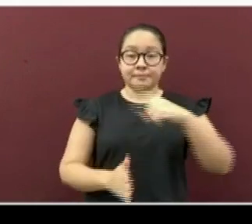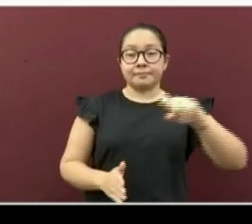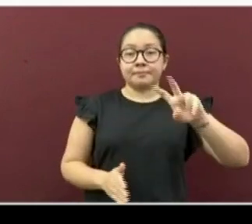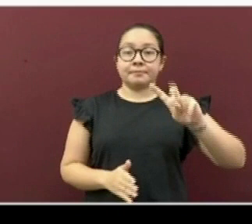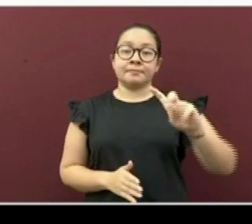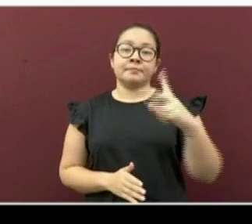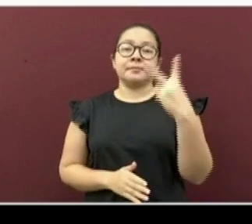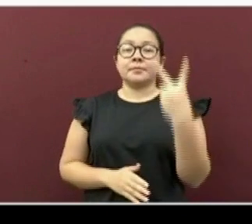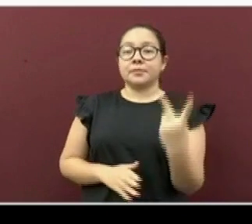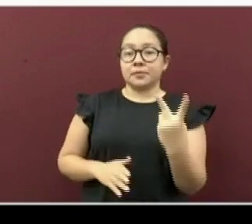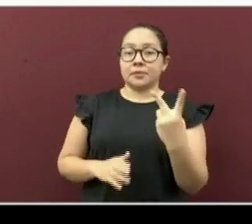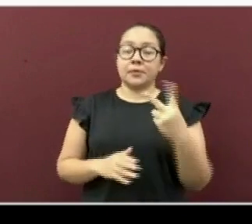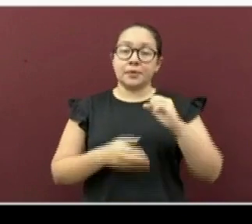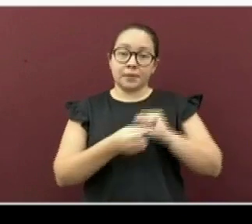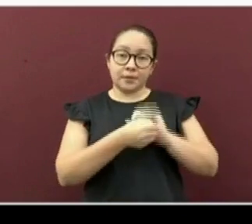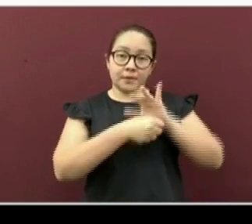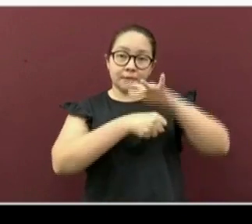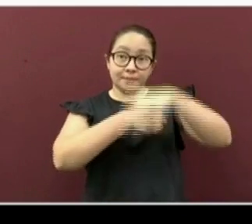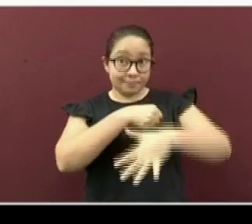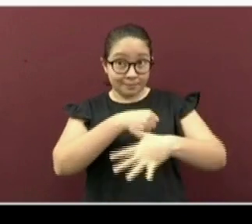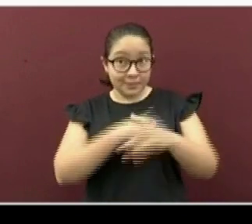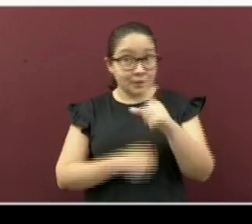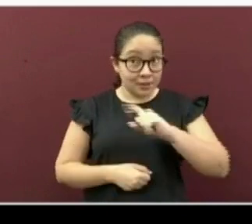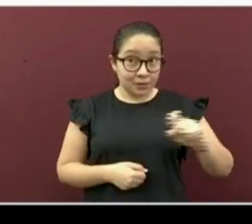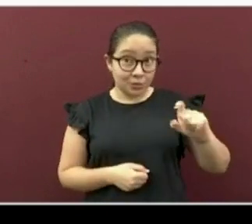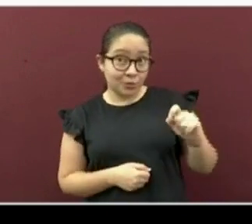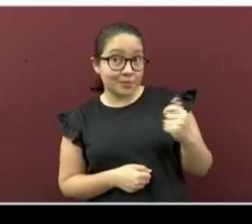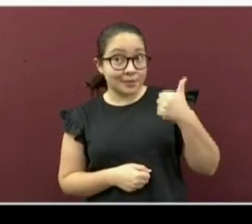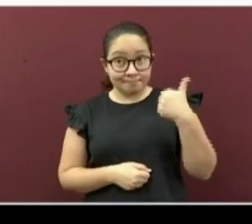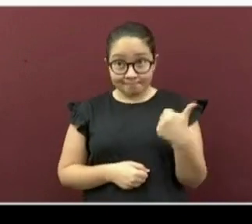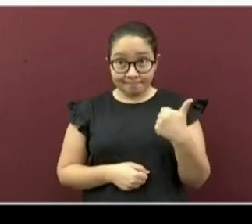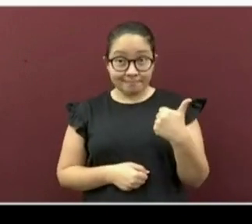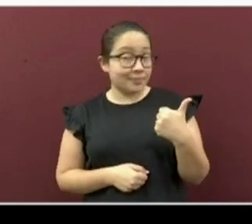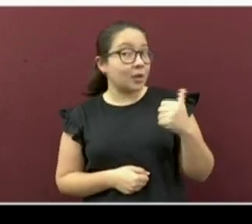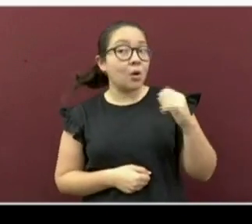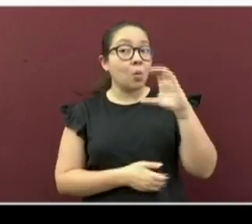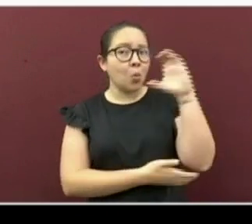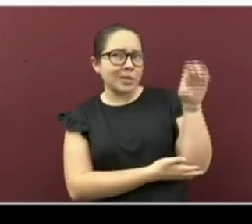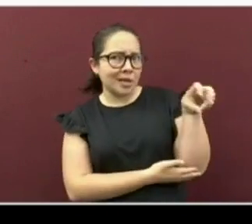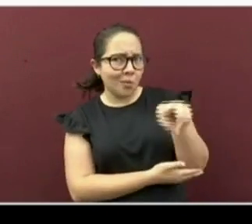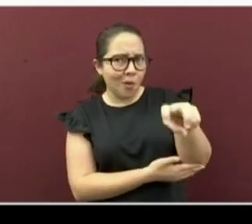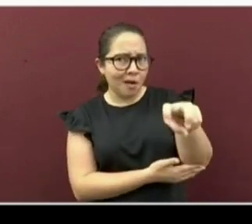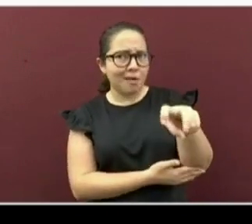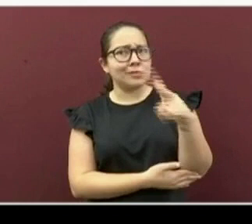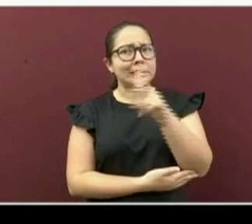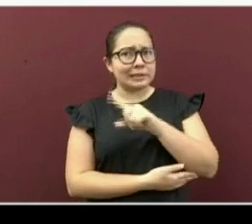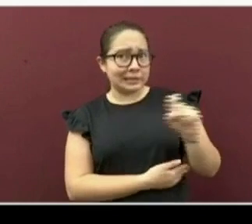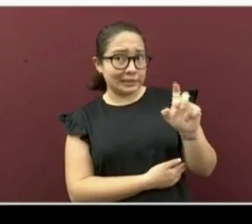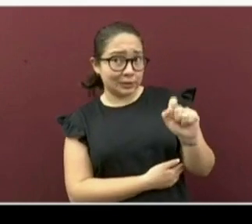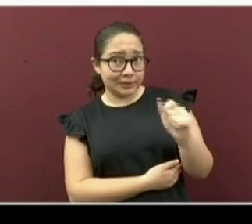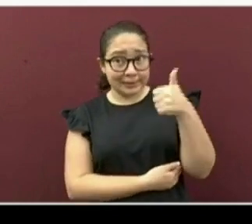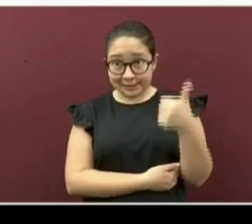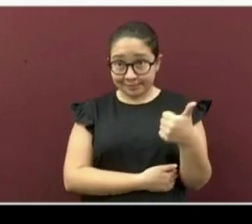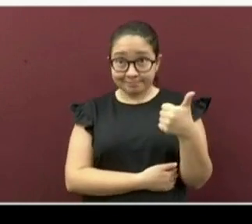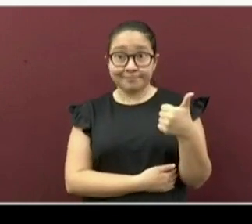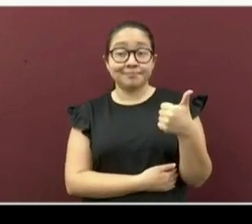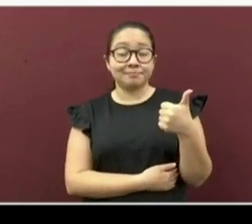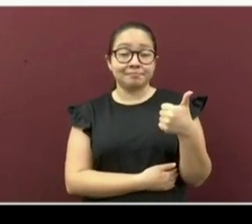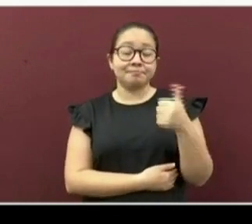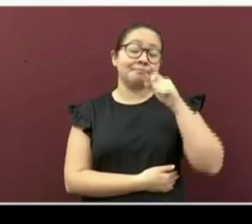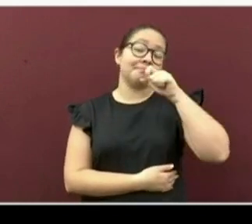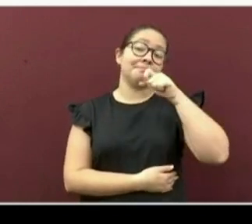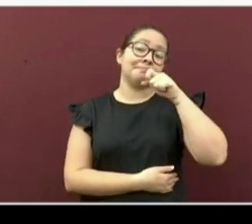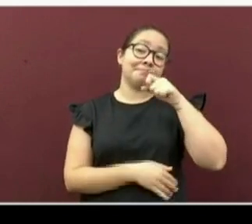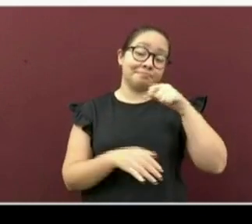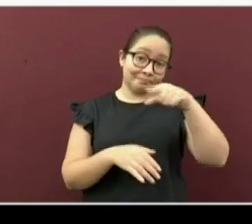132, San Andrés Tuxtla, con 126 y Coatzacoalcos, con 126. Siguen